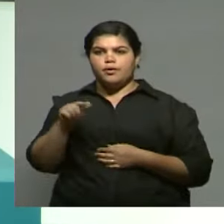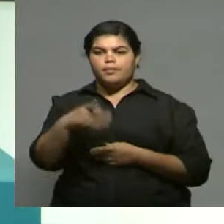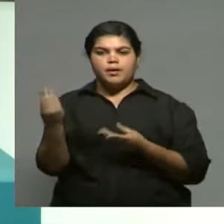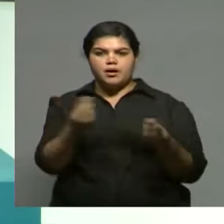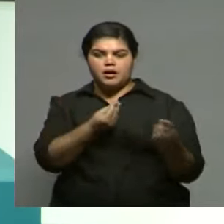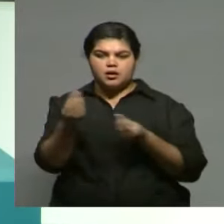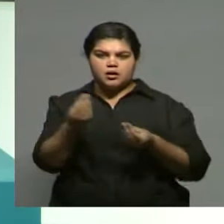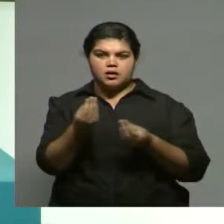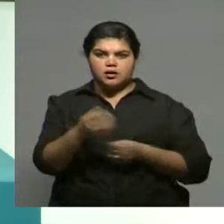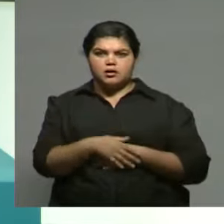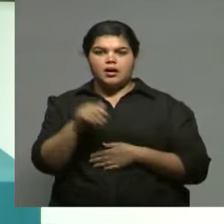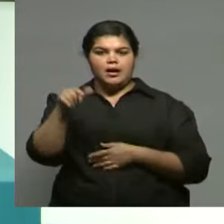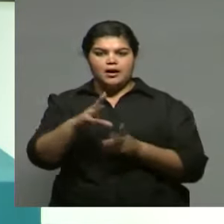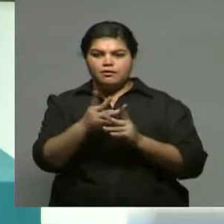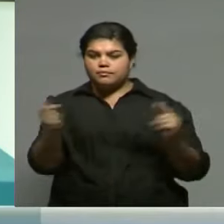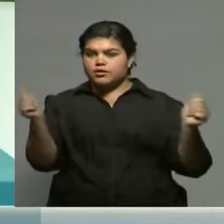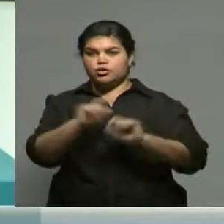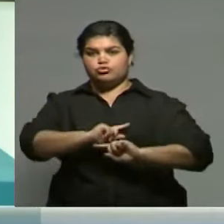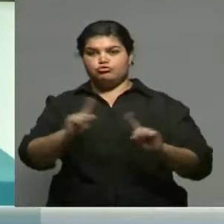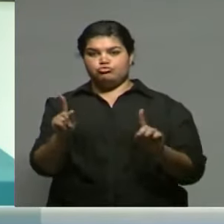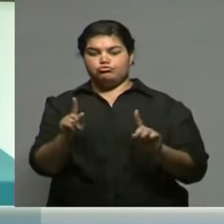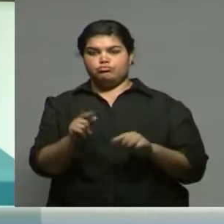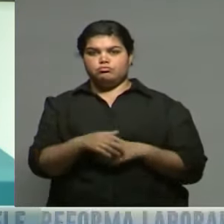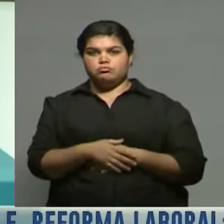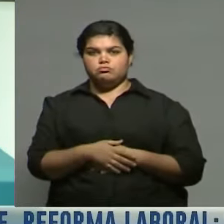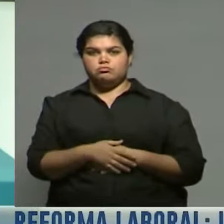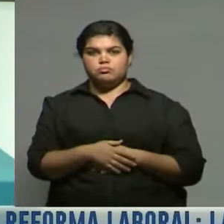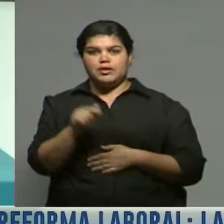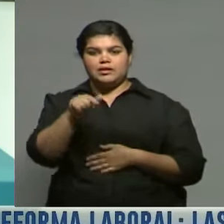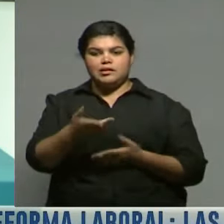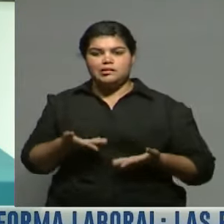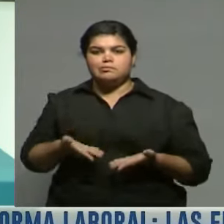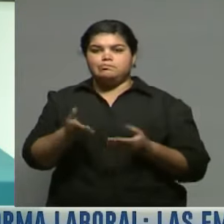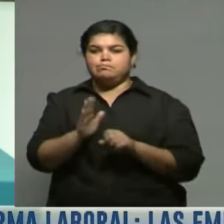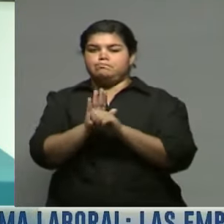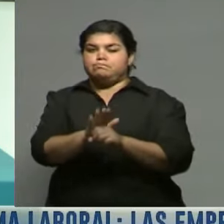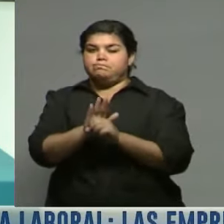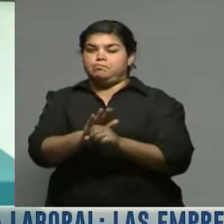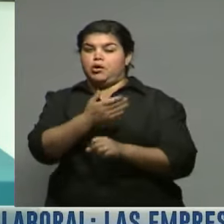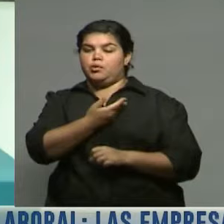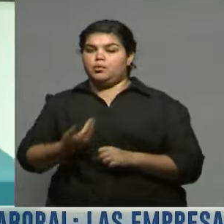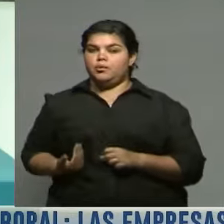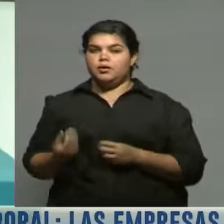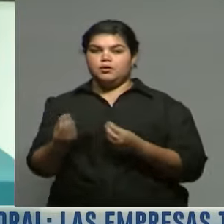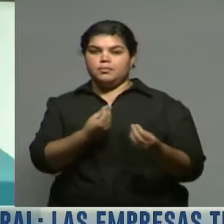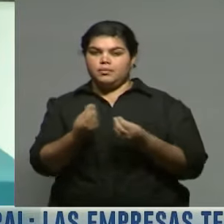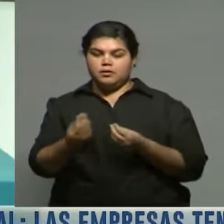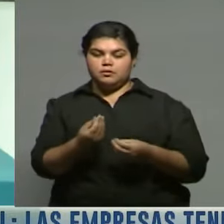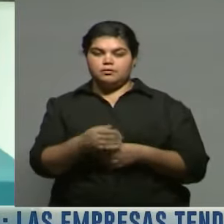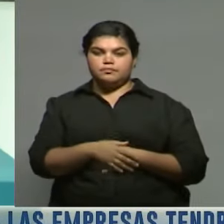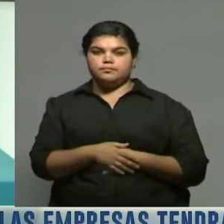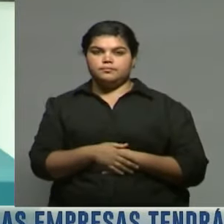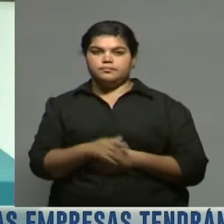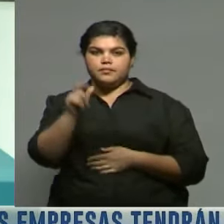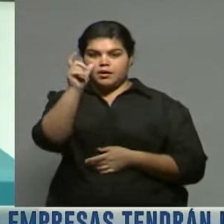terminar siendo totalmente afectados y empujan un poco, presionan al gobierno nacional con la posibilidad de que